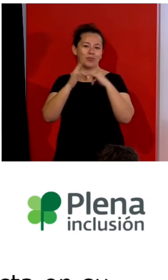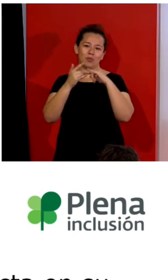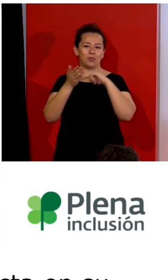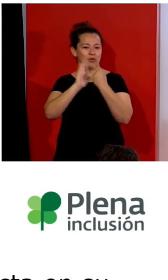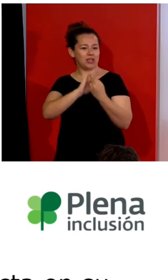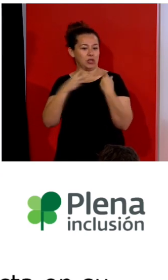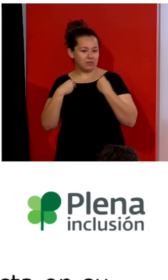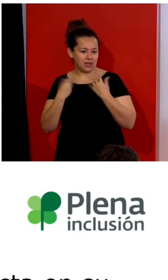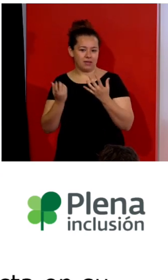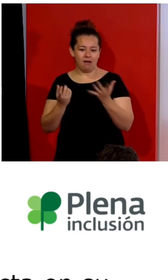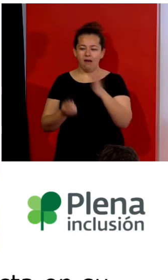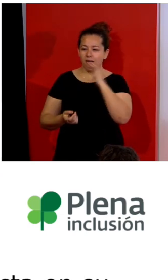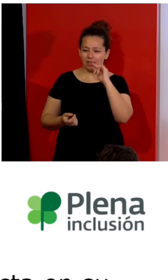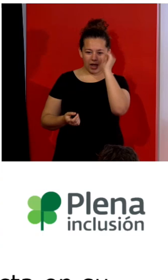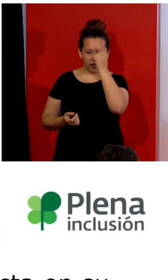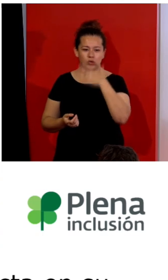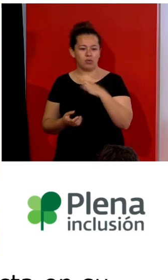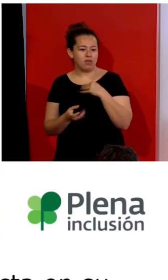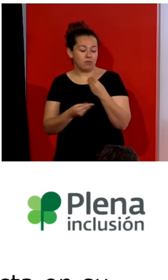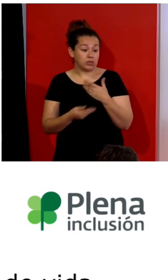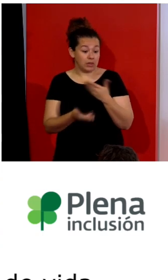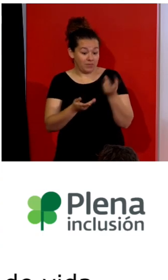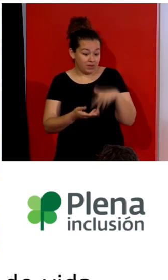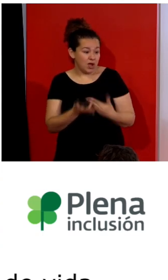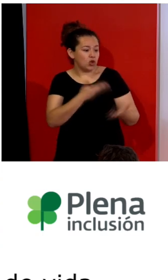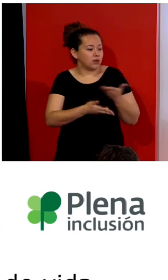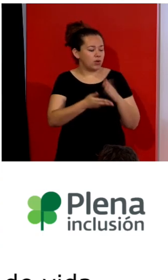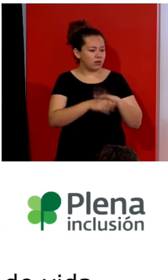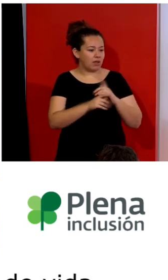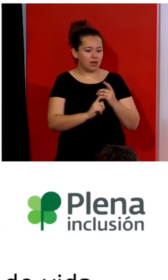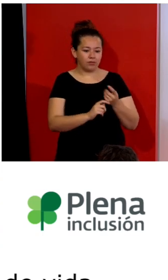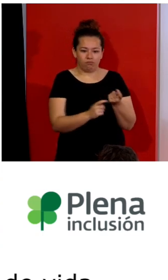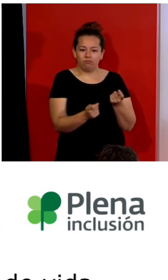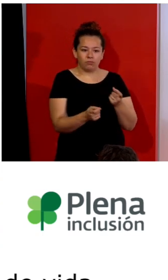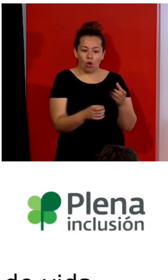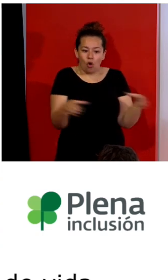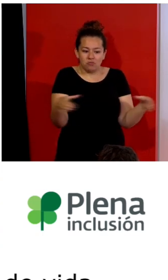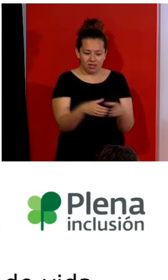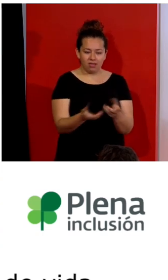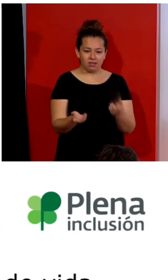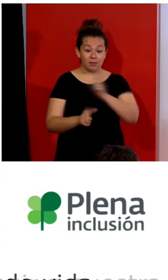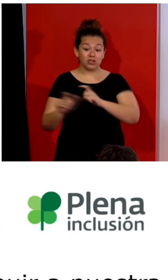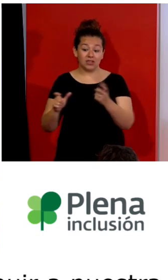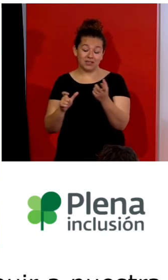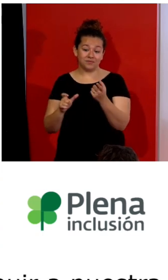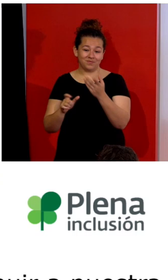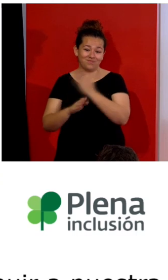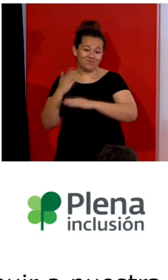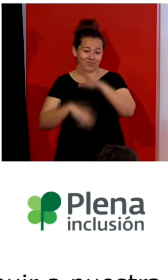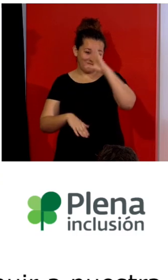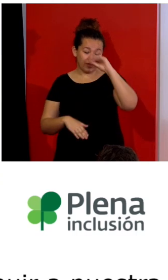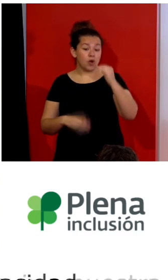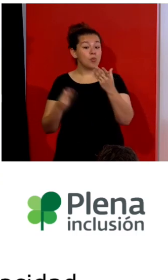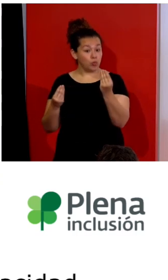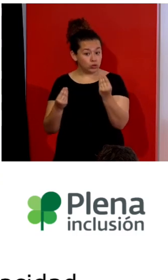talentos, contribuir a nuestra comunidad. Las personas con discapacidad intelectual, muchas con trastornos del espectro